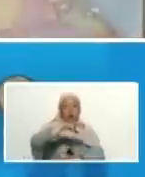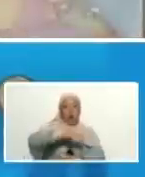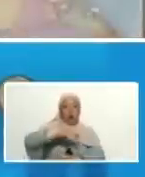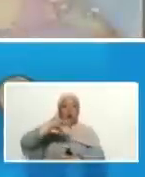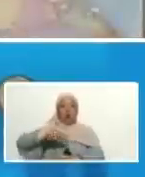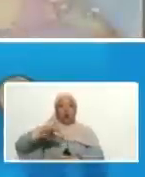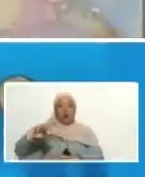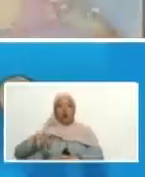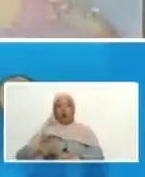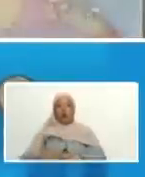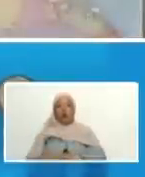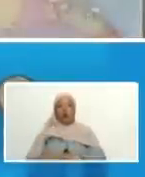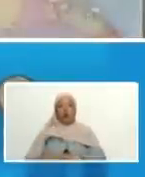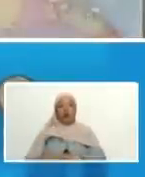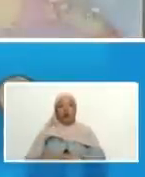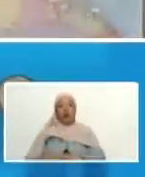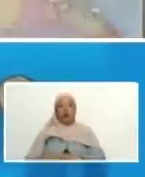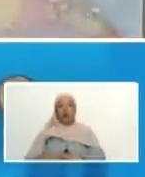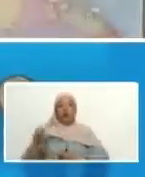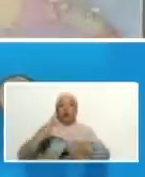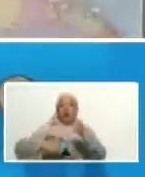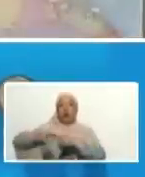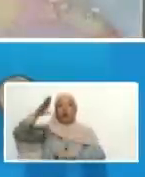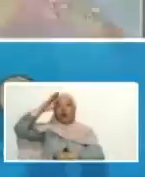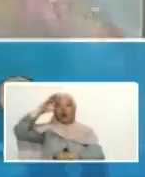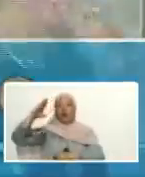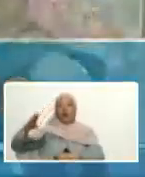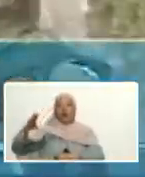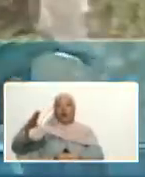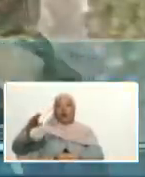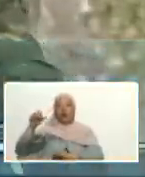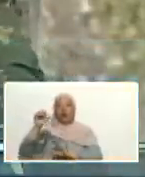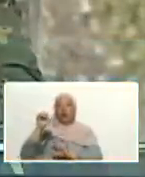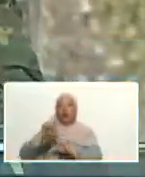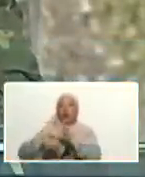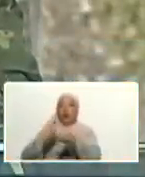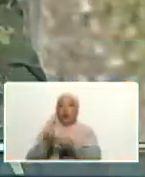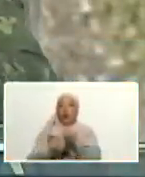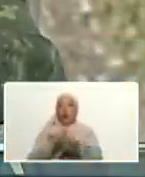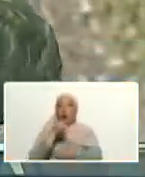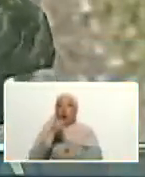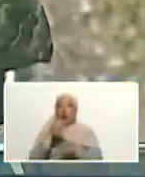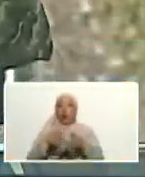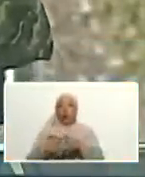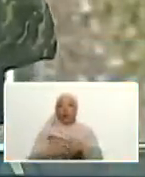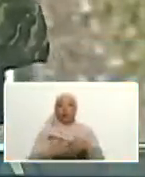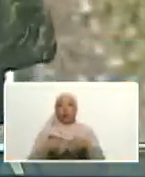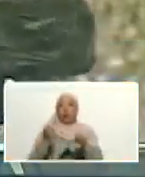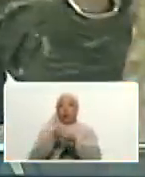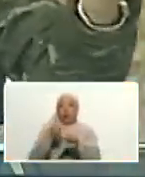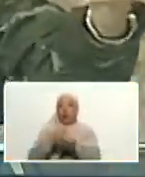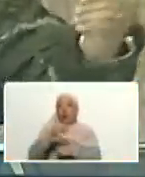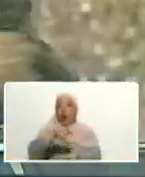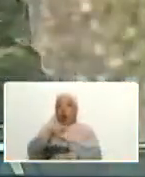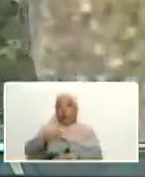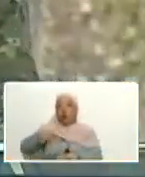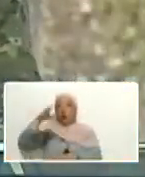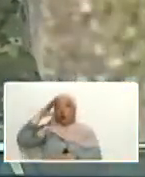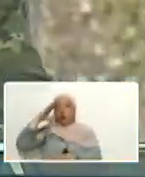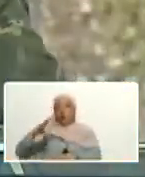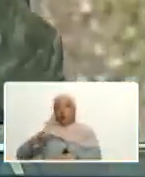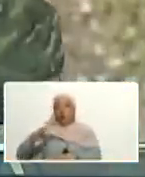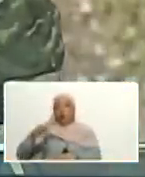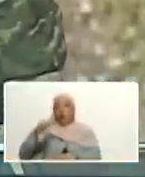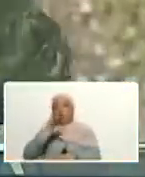felicitar a la Comandancia Estratégica Operacional, a su comandante estratégico y a todo el personal militar y